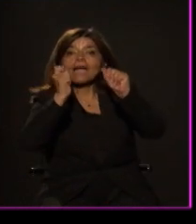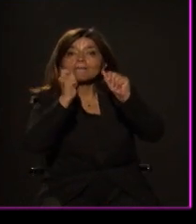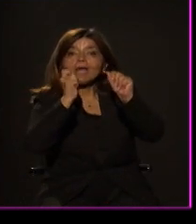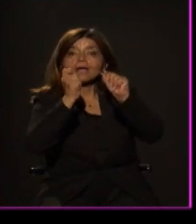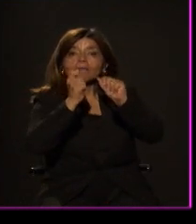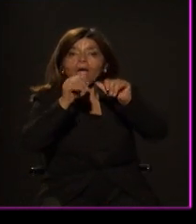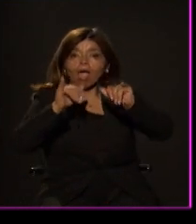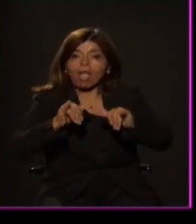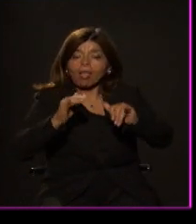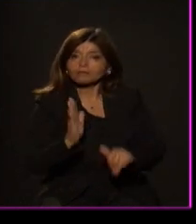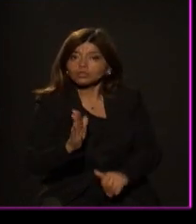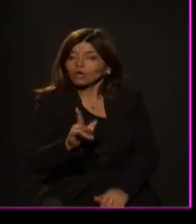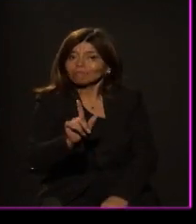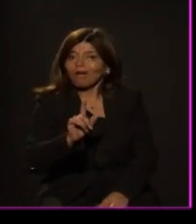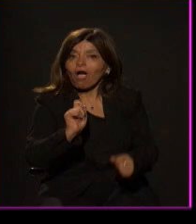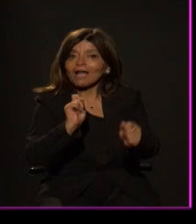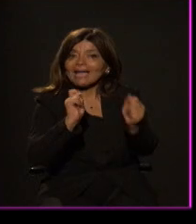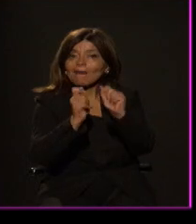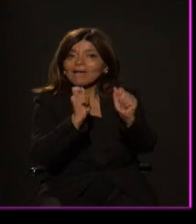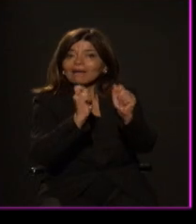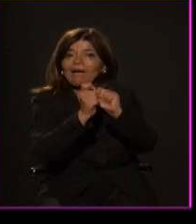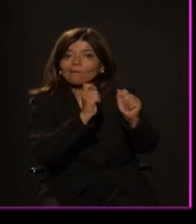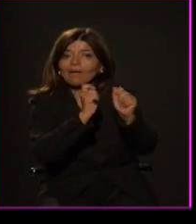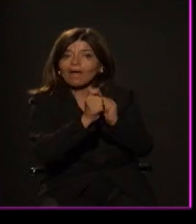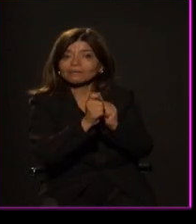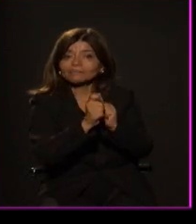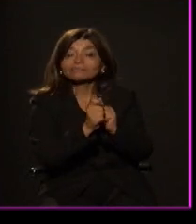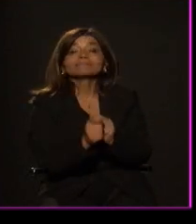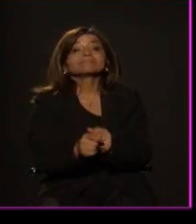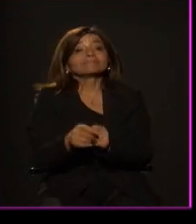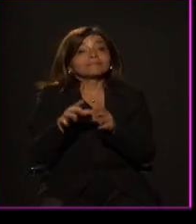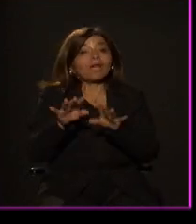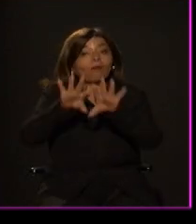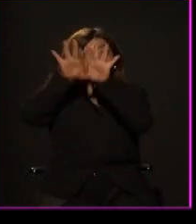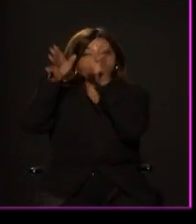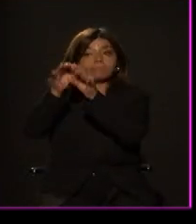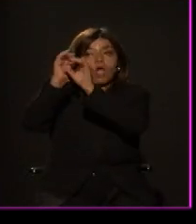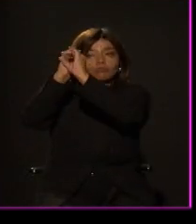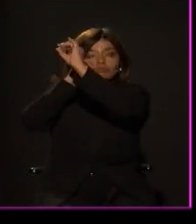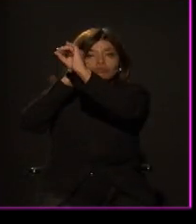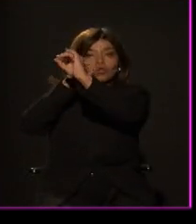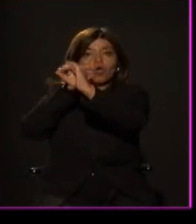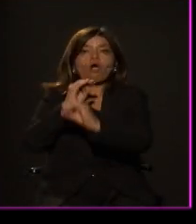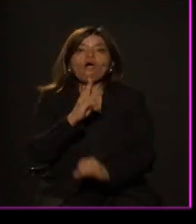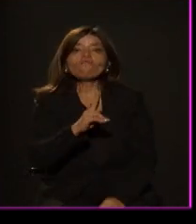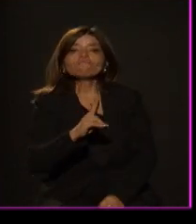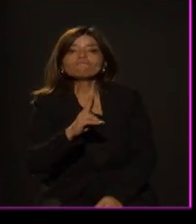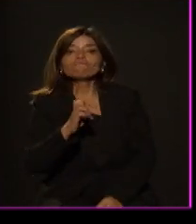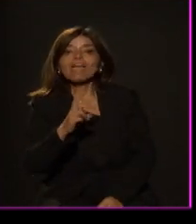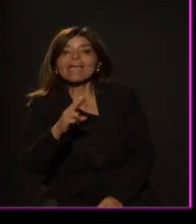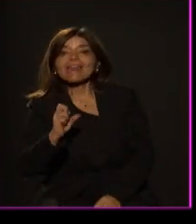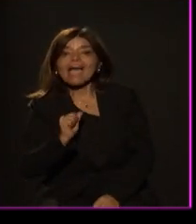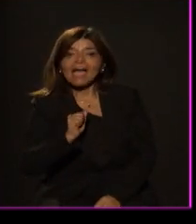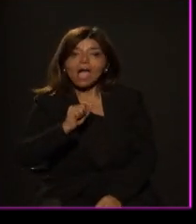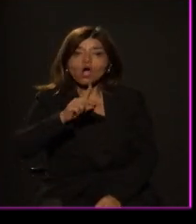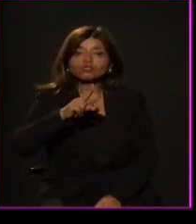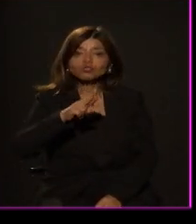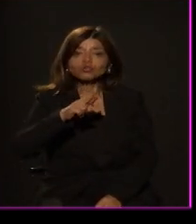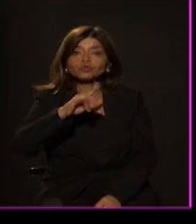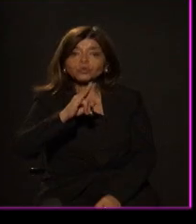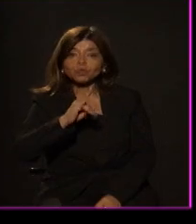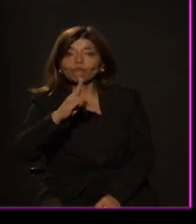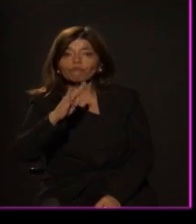Y, como se dijo en la introducción, el observatorio Vera Rubin viene a revolucionar nuestra comprensión del universo